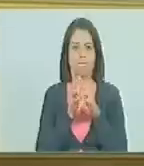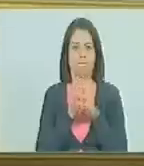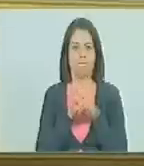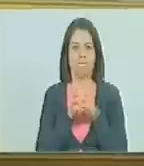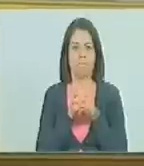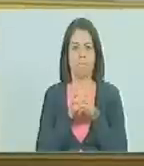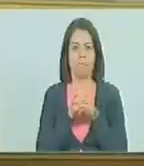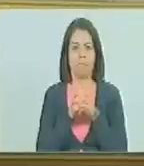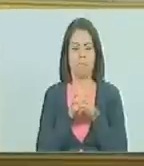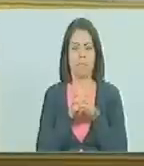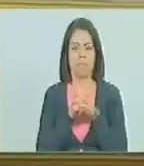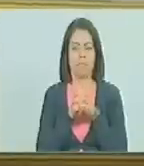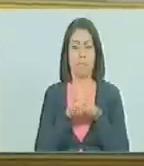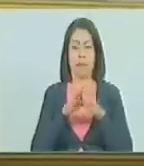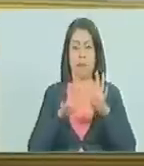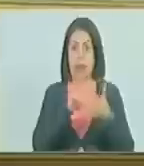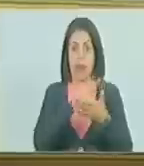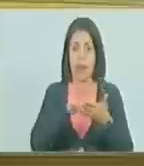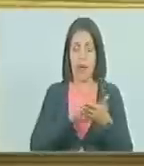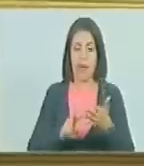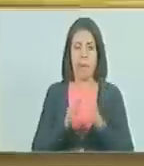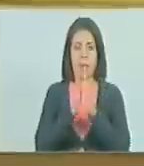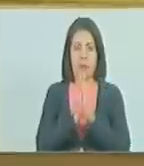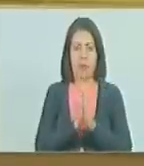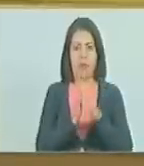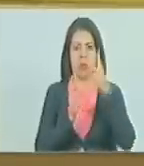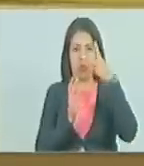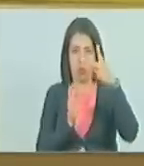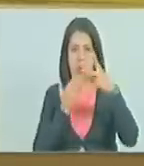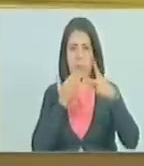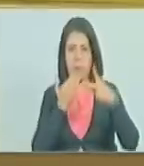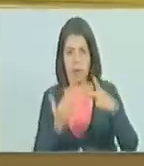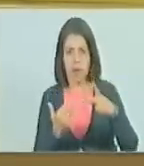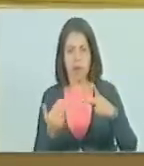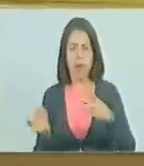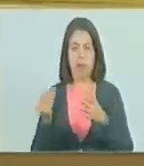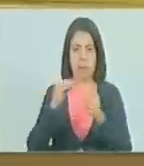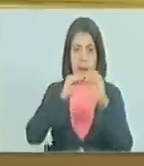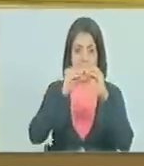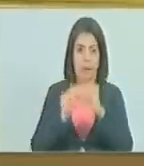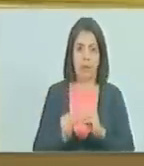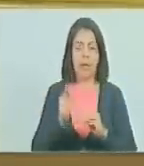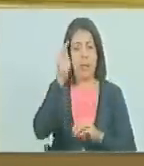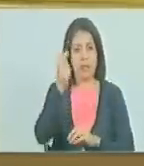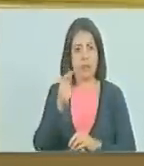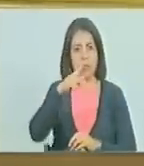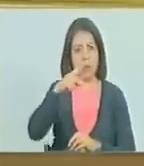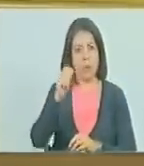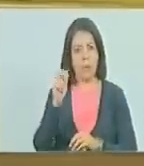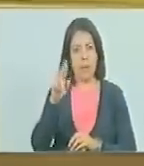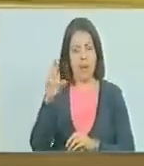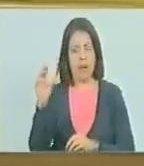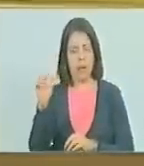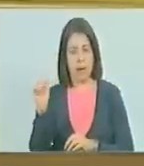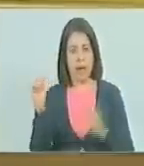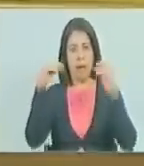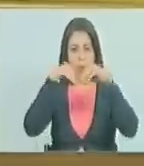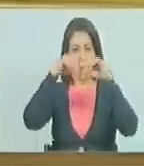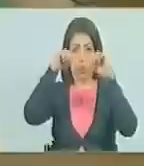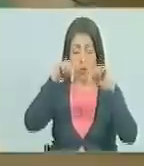Ciudadana secretaria, por favor, sírvase de dar lectura a las dos solicitudes de adendum que hiciera el diputado Parra para el acuerdo del día de hoy.